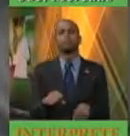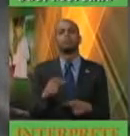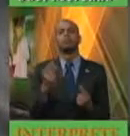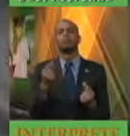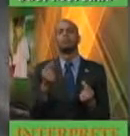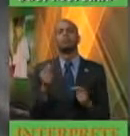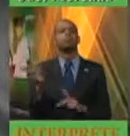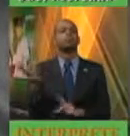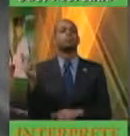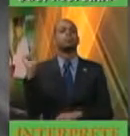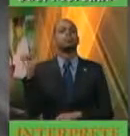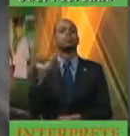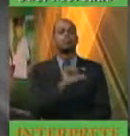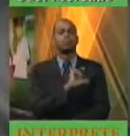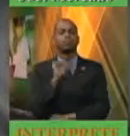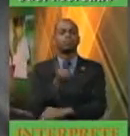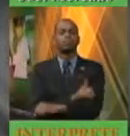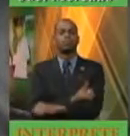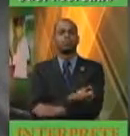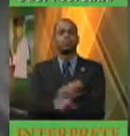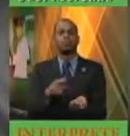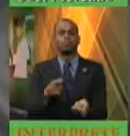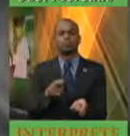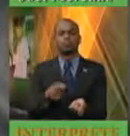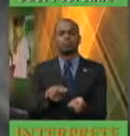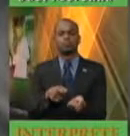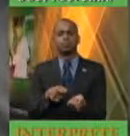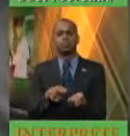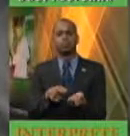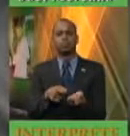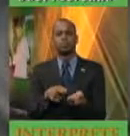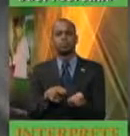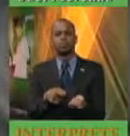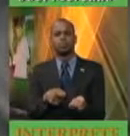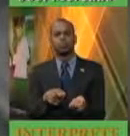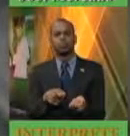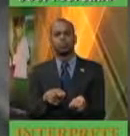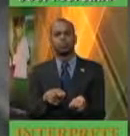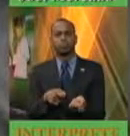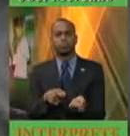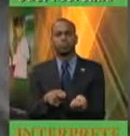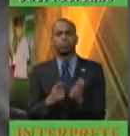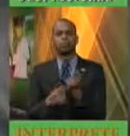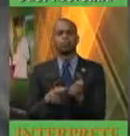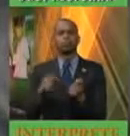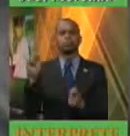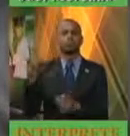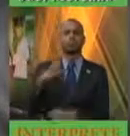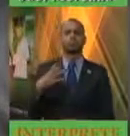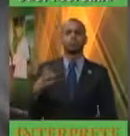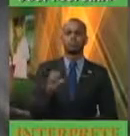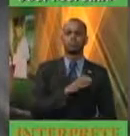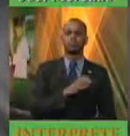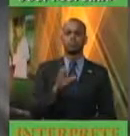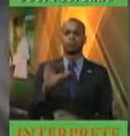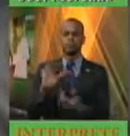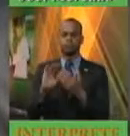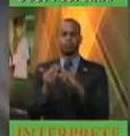las autoridades de los ayuntamientos, del Congreso en las comunidades